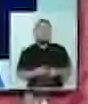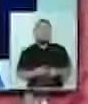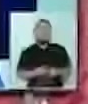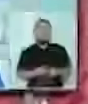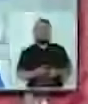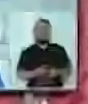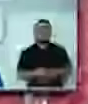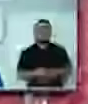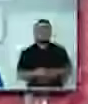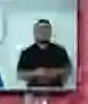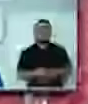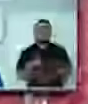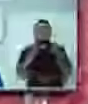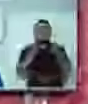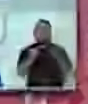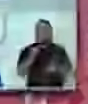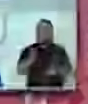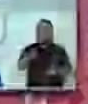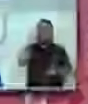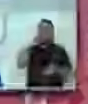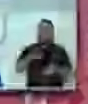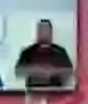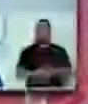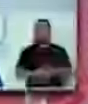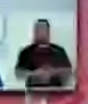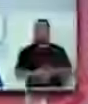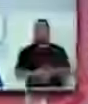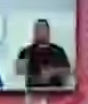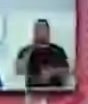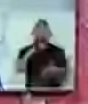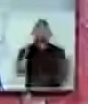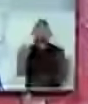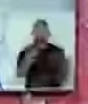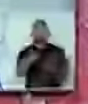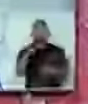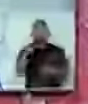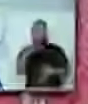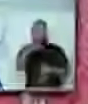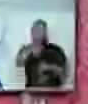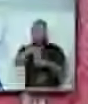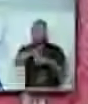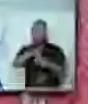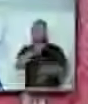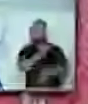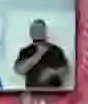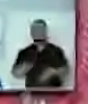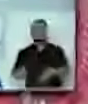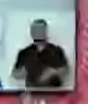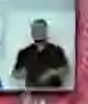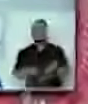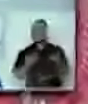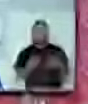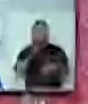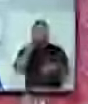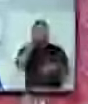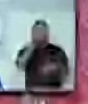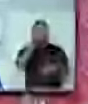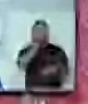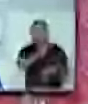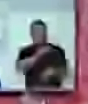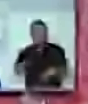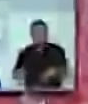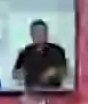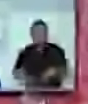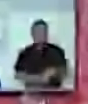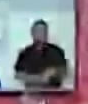ser. Está en manos del juez decidir si declara fundado el amparo inmediatamente, por